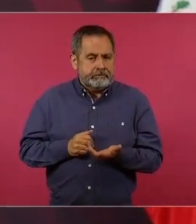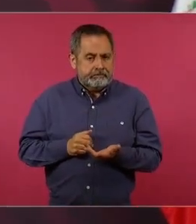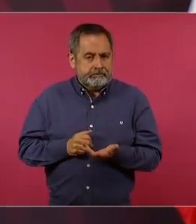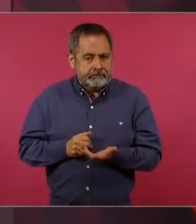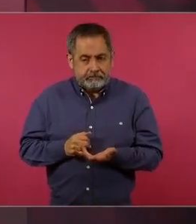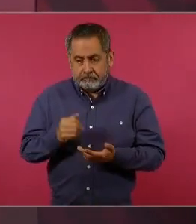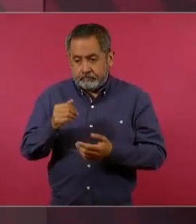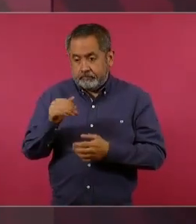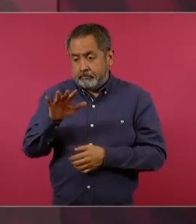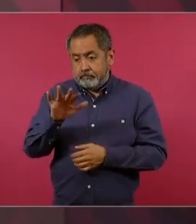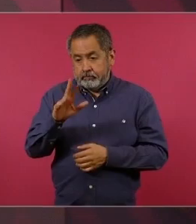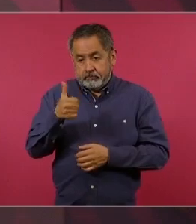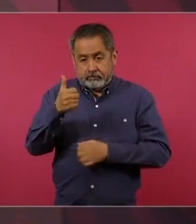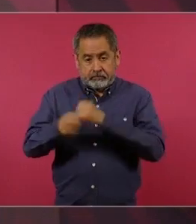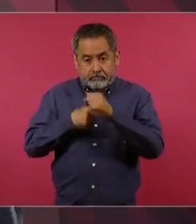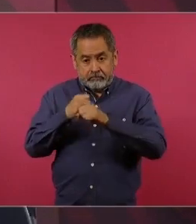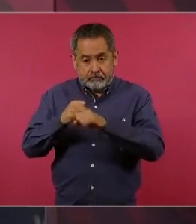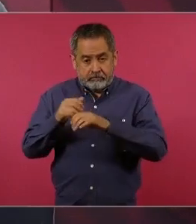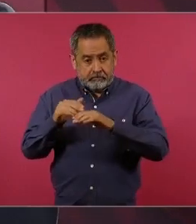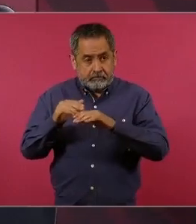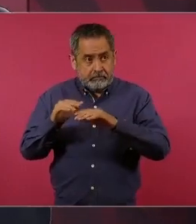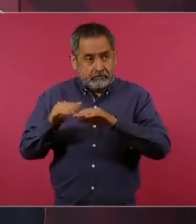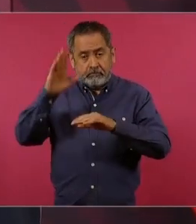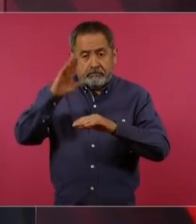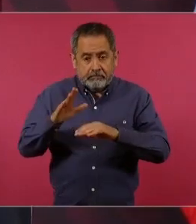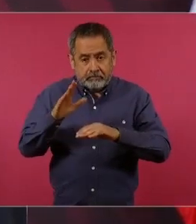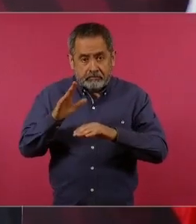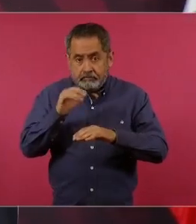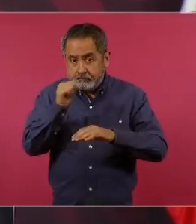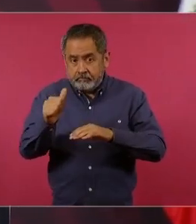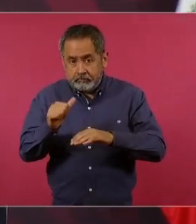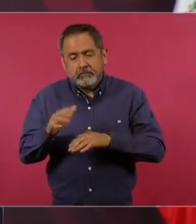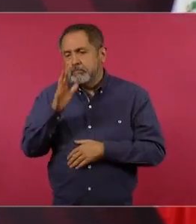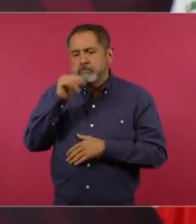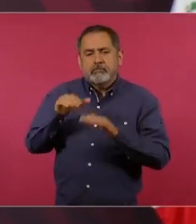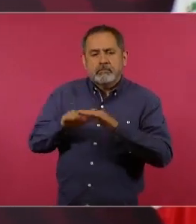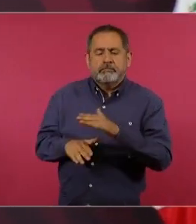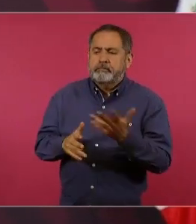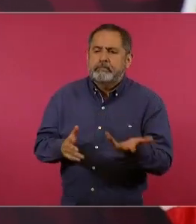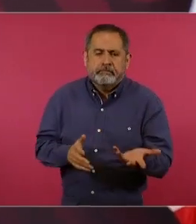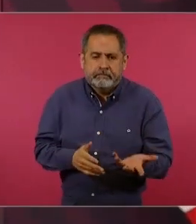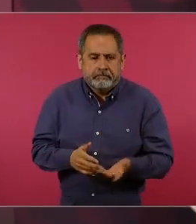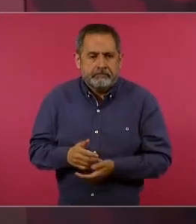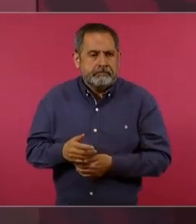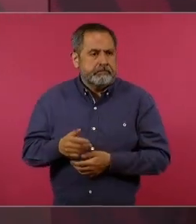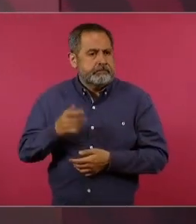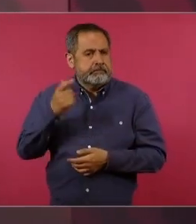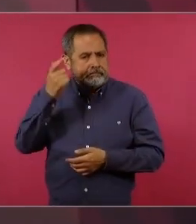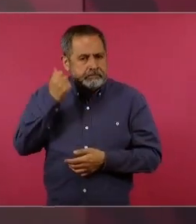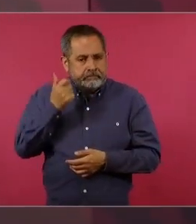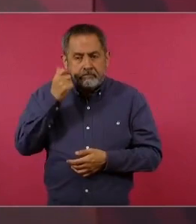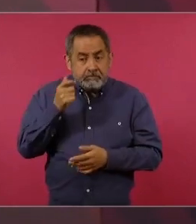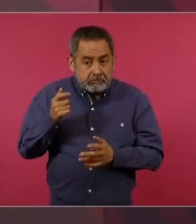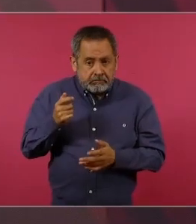más de 56 años, no puede jubilarse. O se jubila